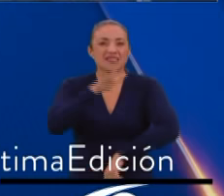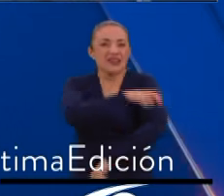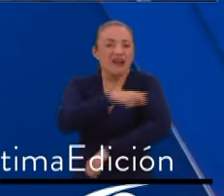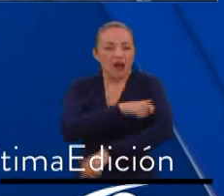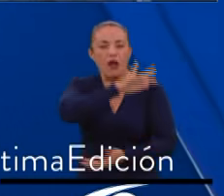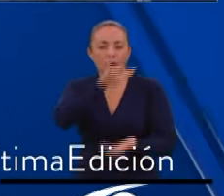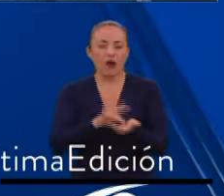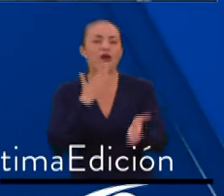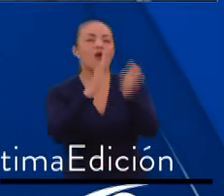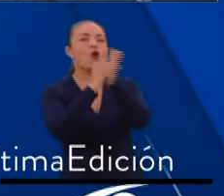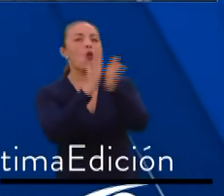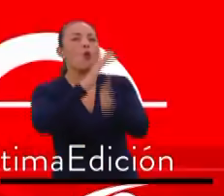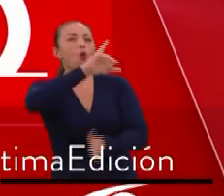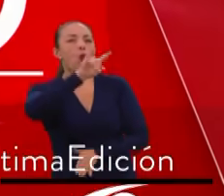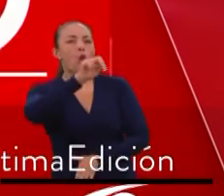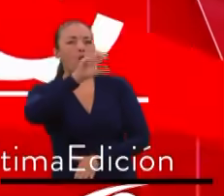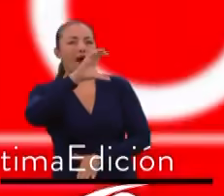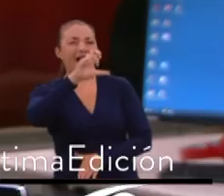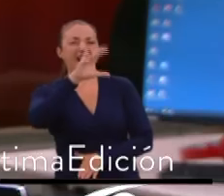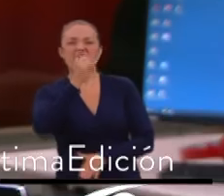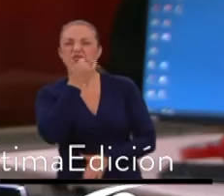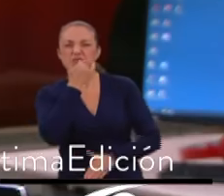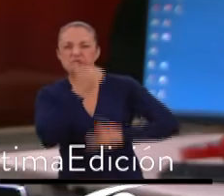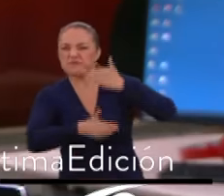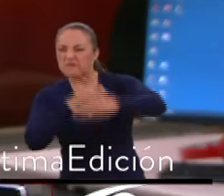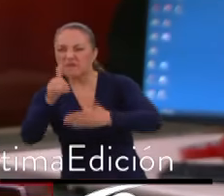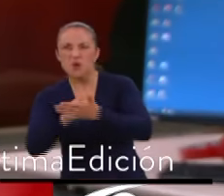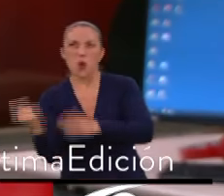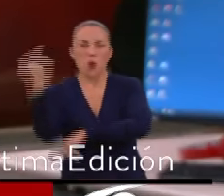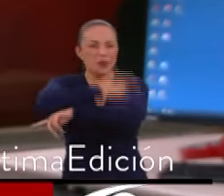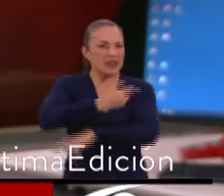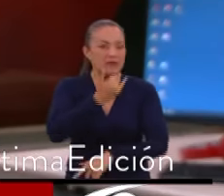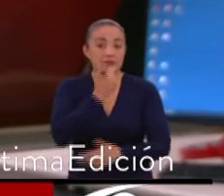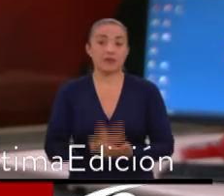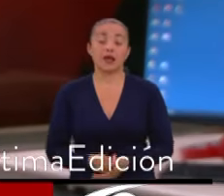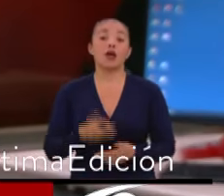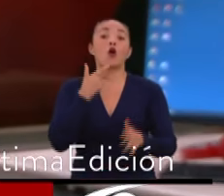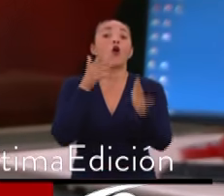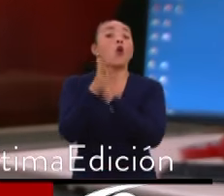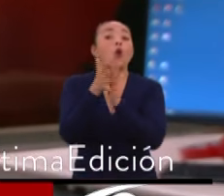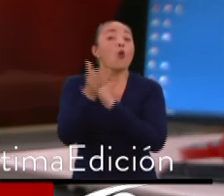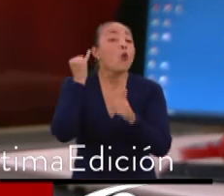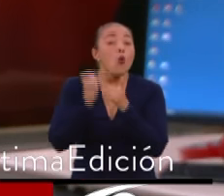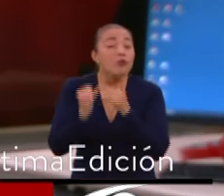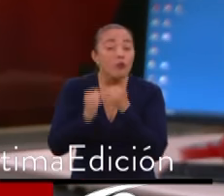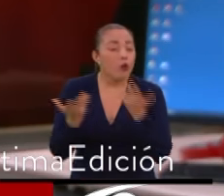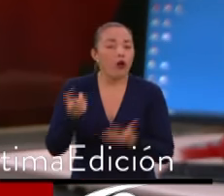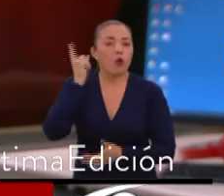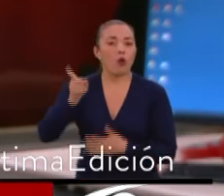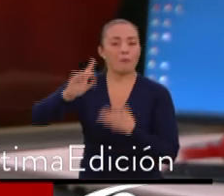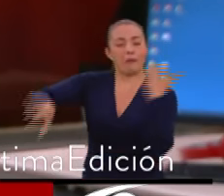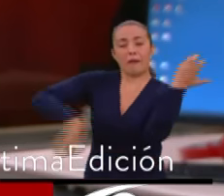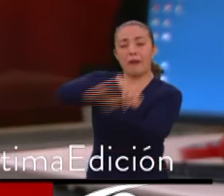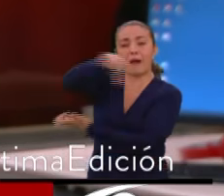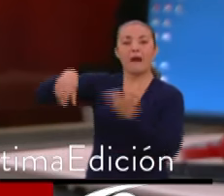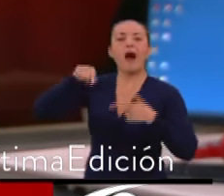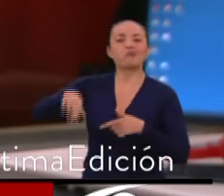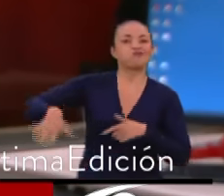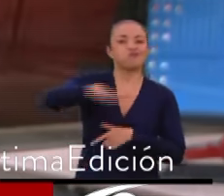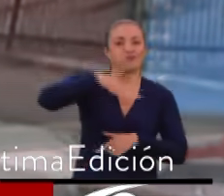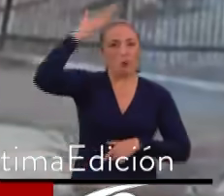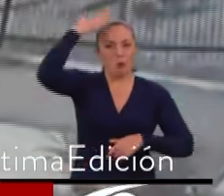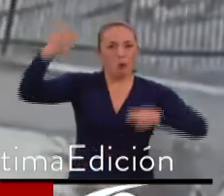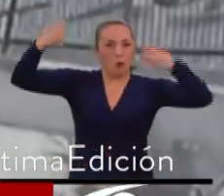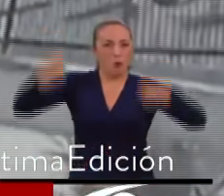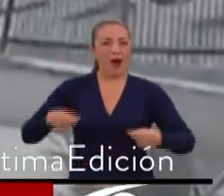último? Andreina, buenas noches. Lo último son los desmanes que se presentaron en el Portal de las Américas luego de la